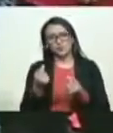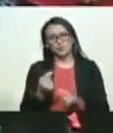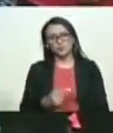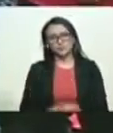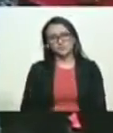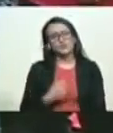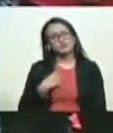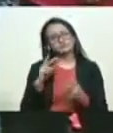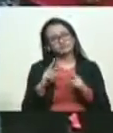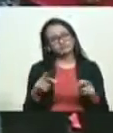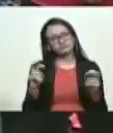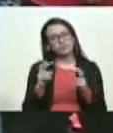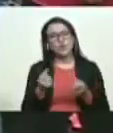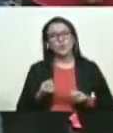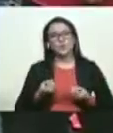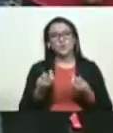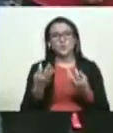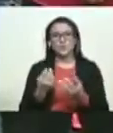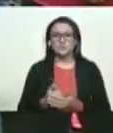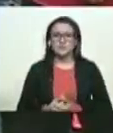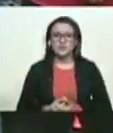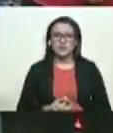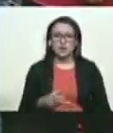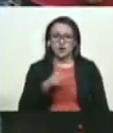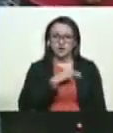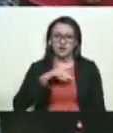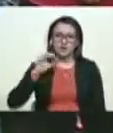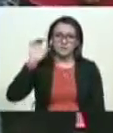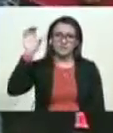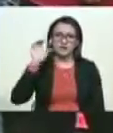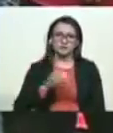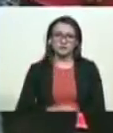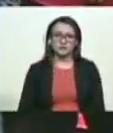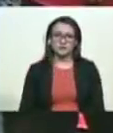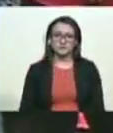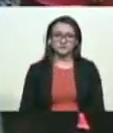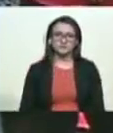números del carné de la patria